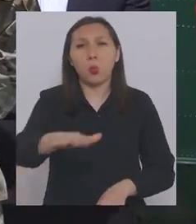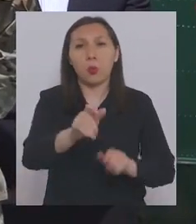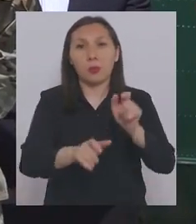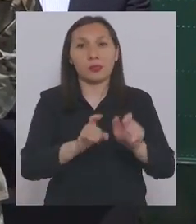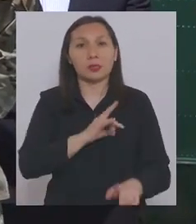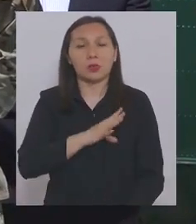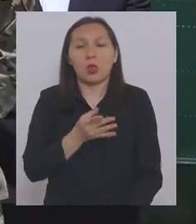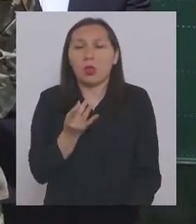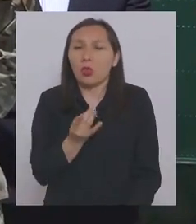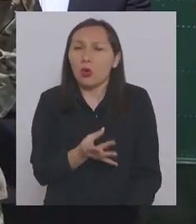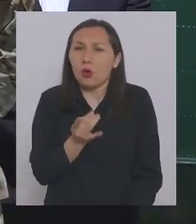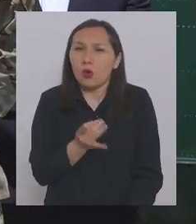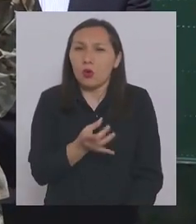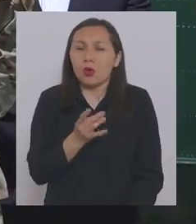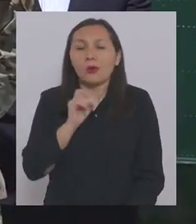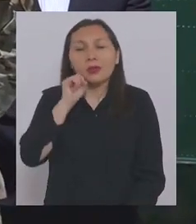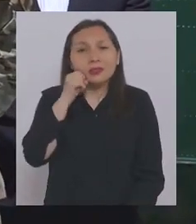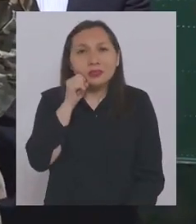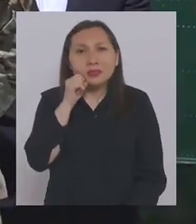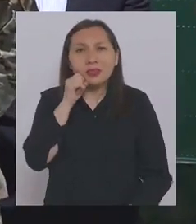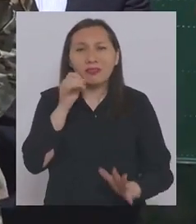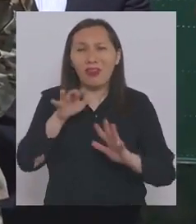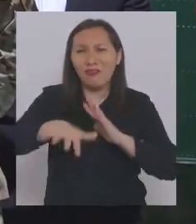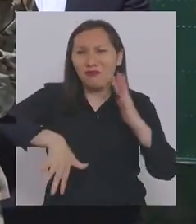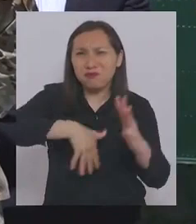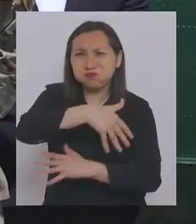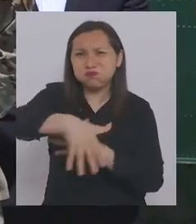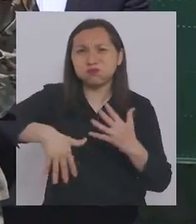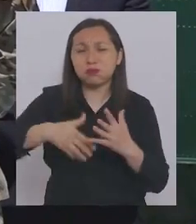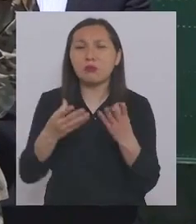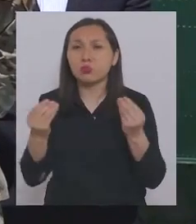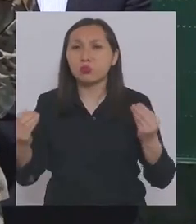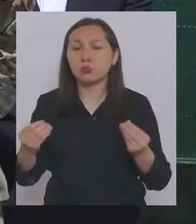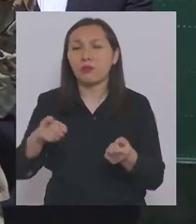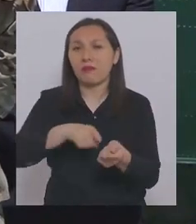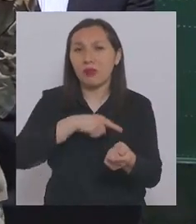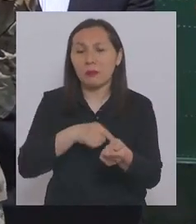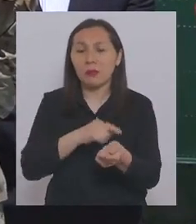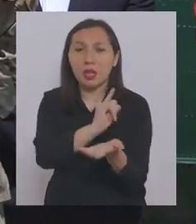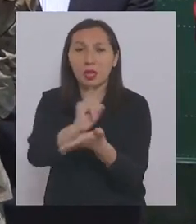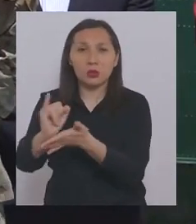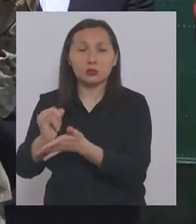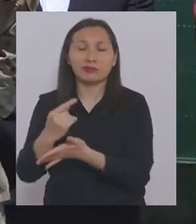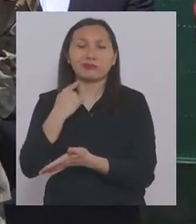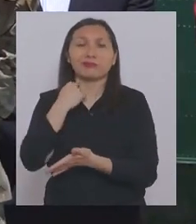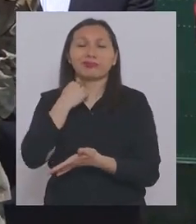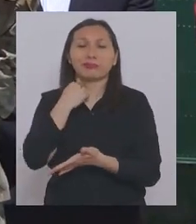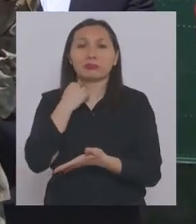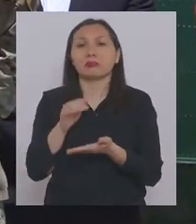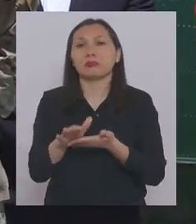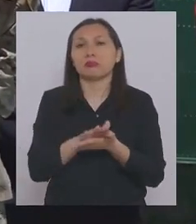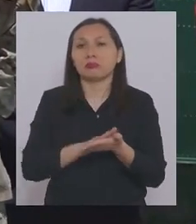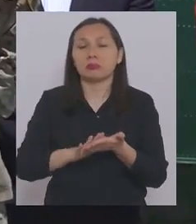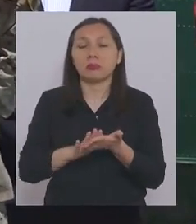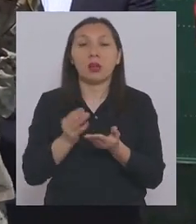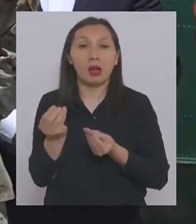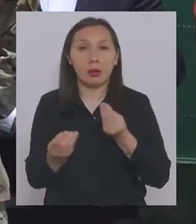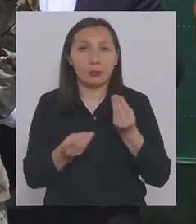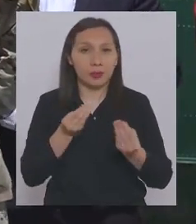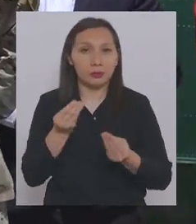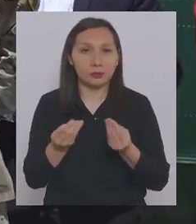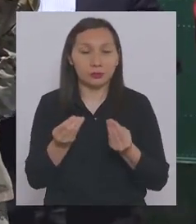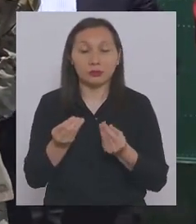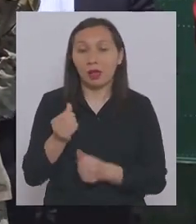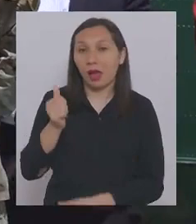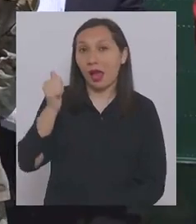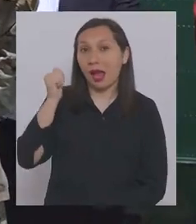el dolor que significa la violencia que ha afectado a muchas familias e instituciones. Por ejemplo, lo que pasó